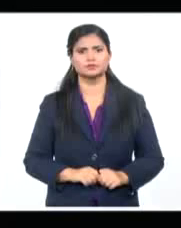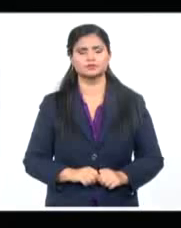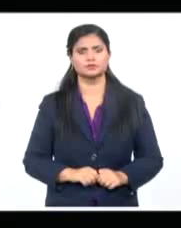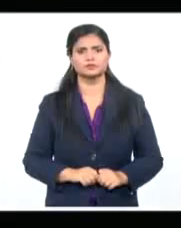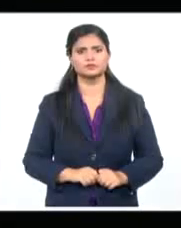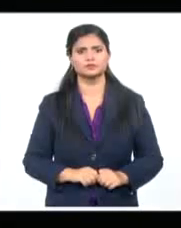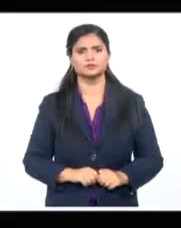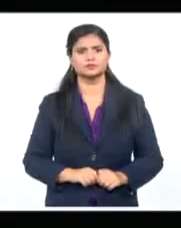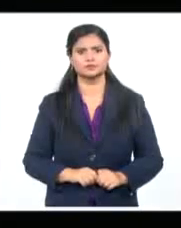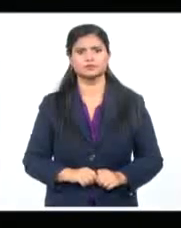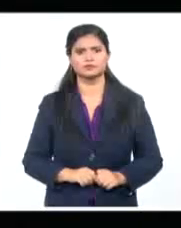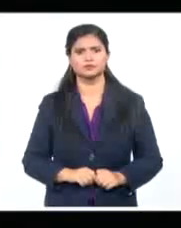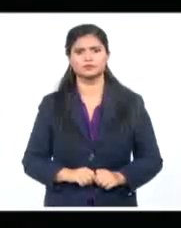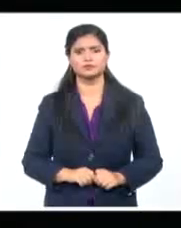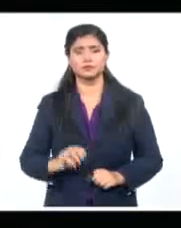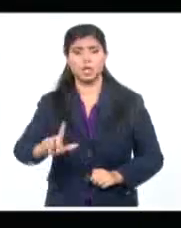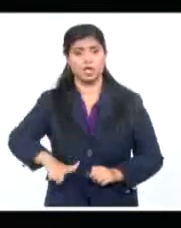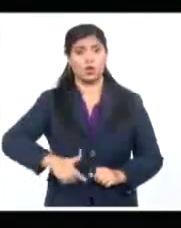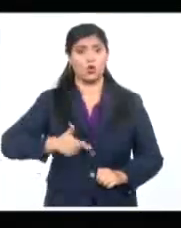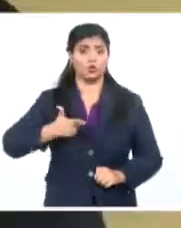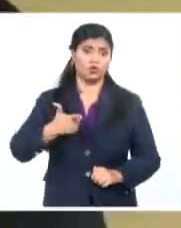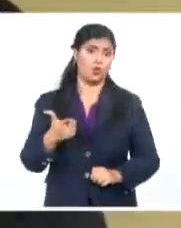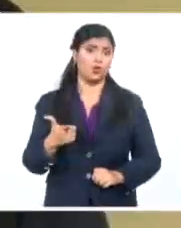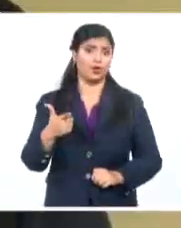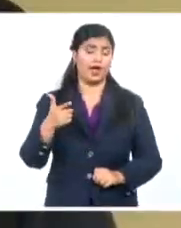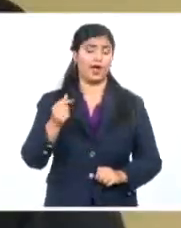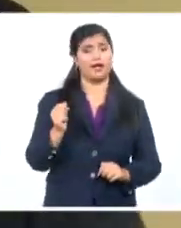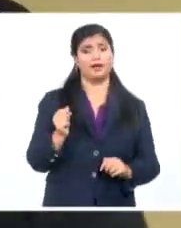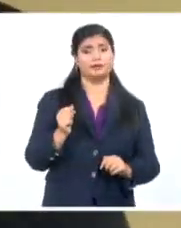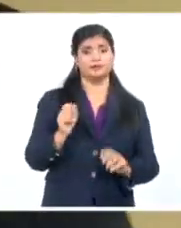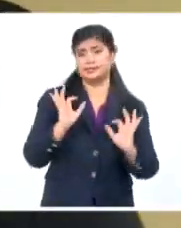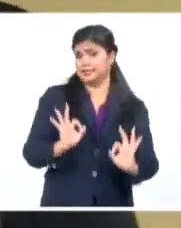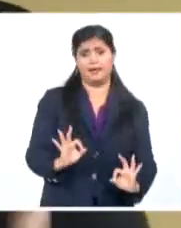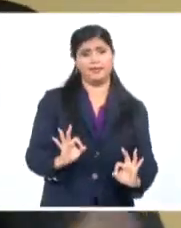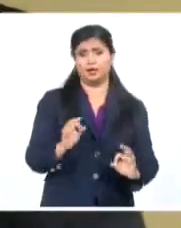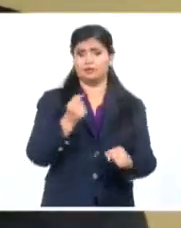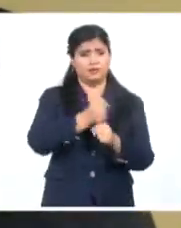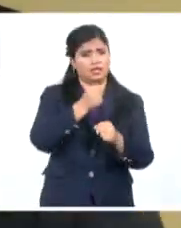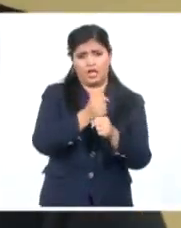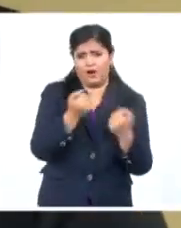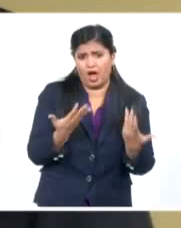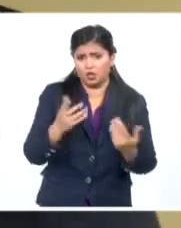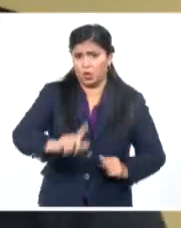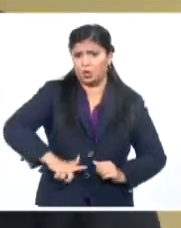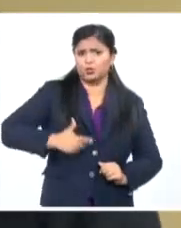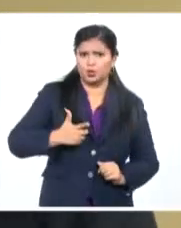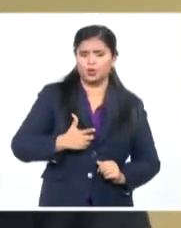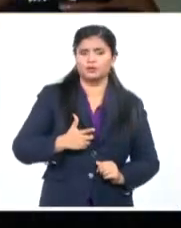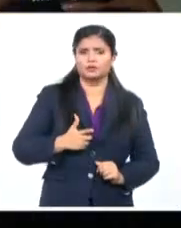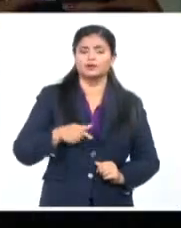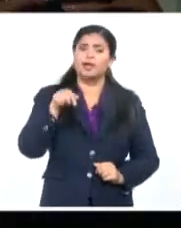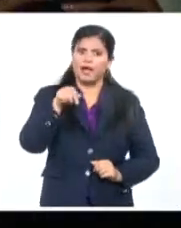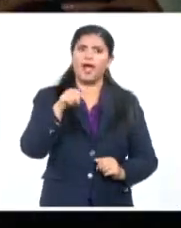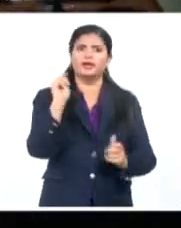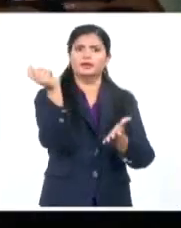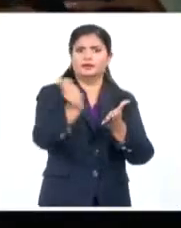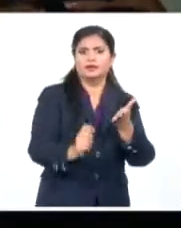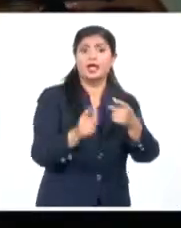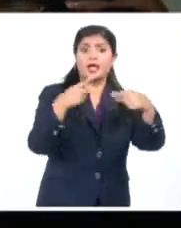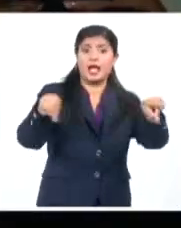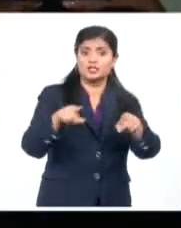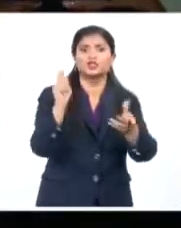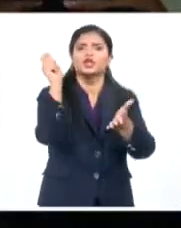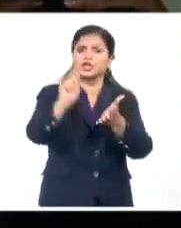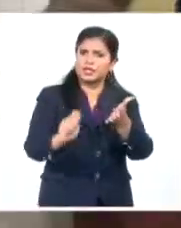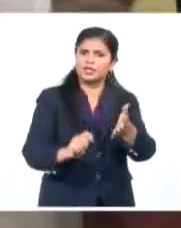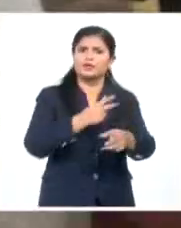la cultura no se podía quedar atrás y ellos lo empezaron a reflejar en sus canciones en la velada